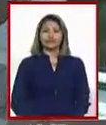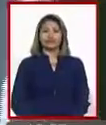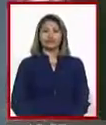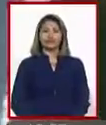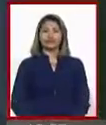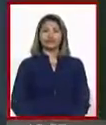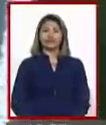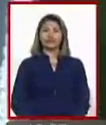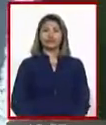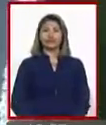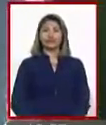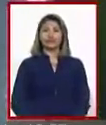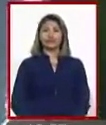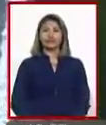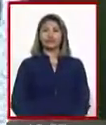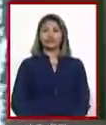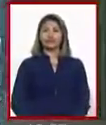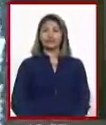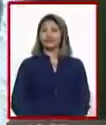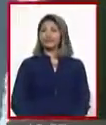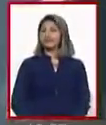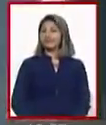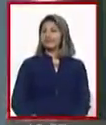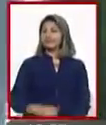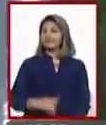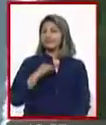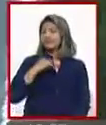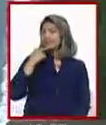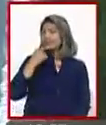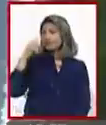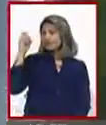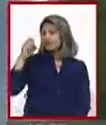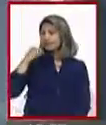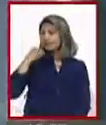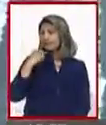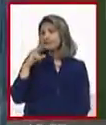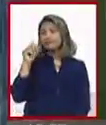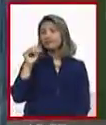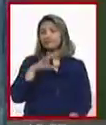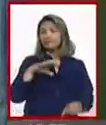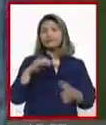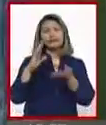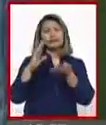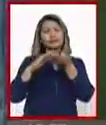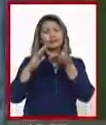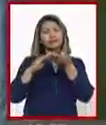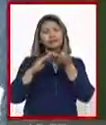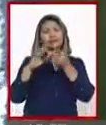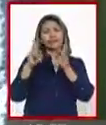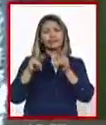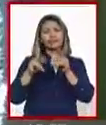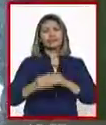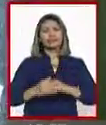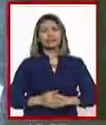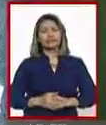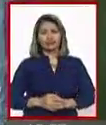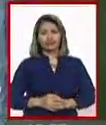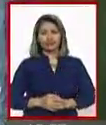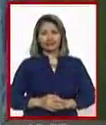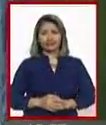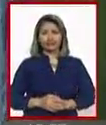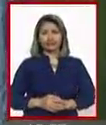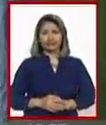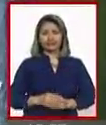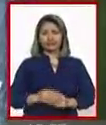Exactamente. La maldita necesidad me obligó a esto. No hago esto. ¿Pide disculpas a esas personas, señor?